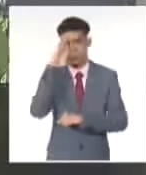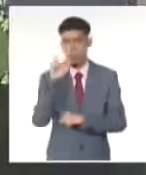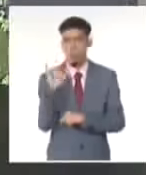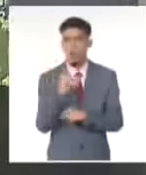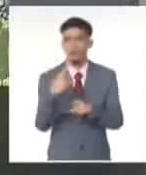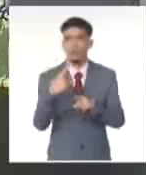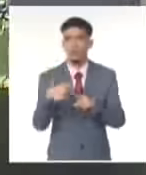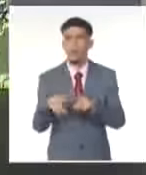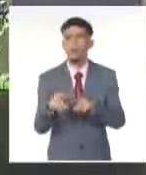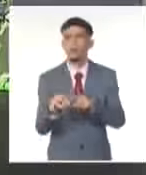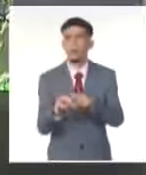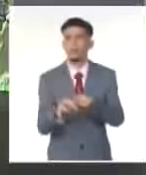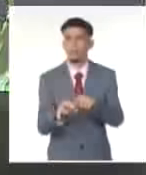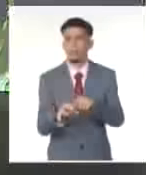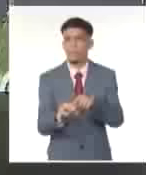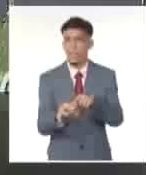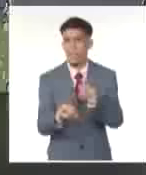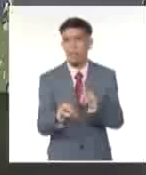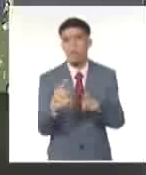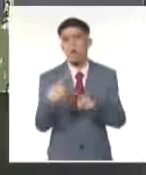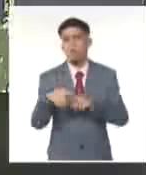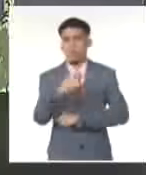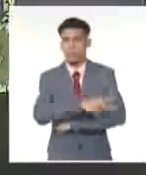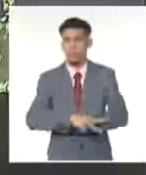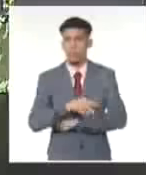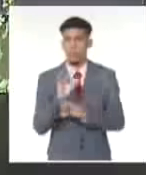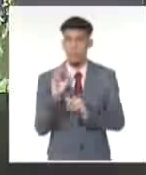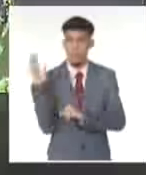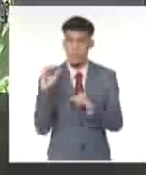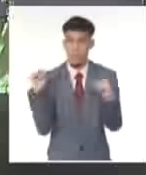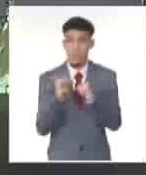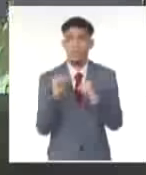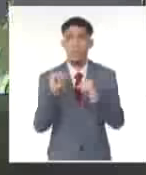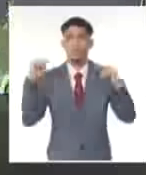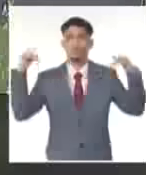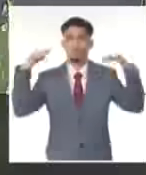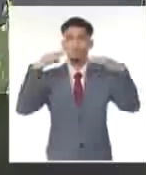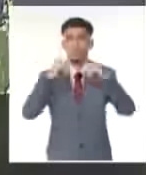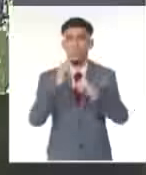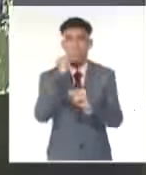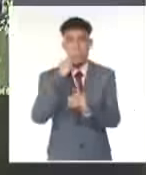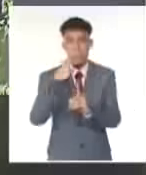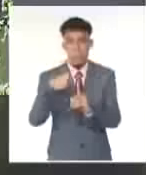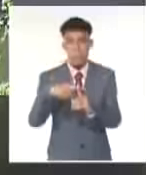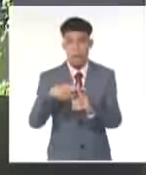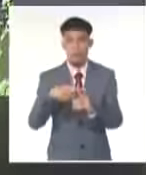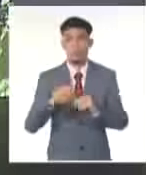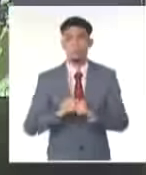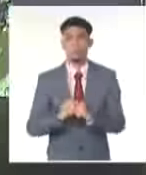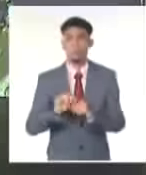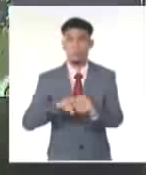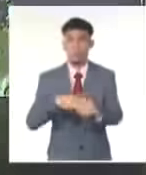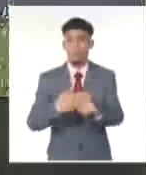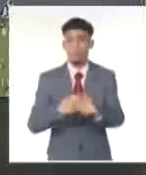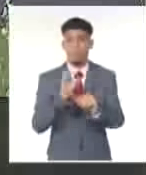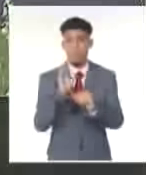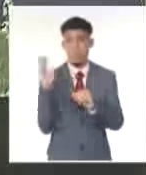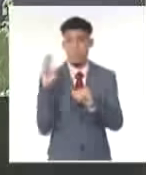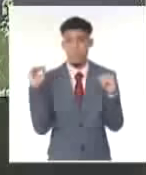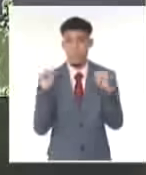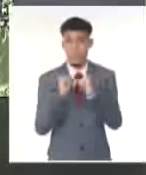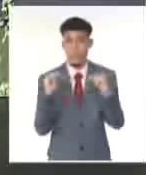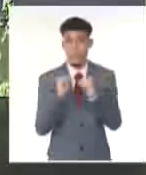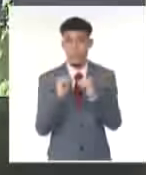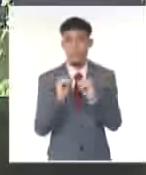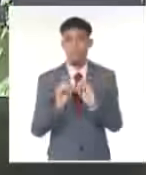Bahamas. Y ese frente ha traído consigo nubosidad, pero además, detrás del frente, como es